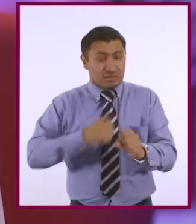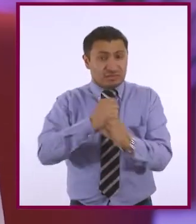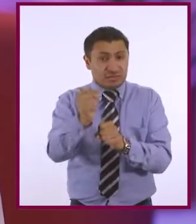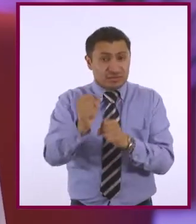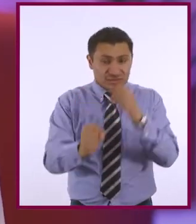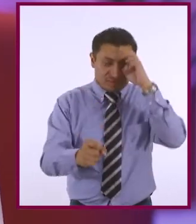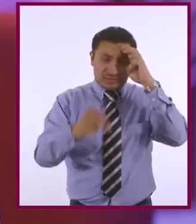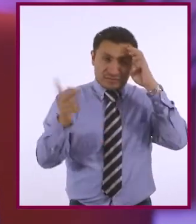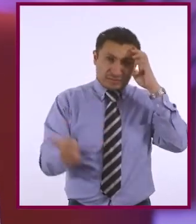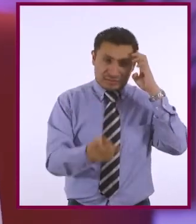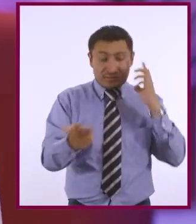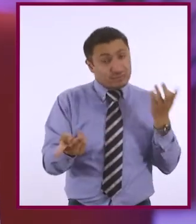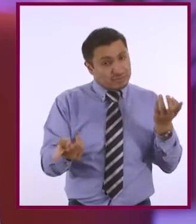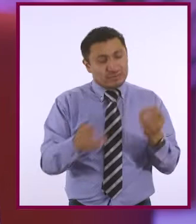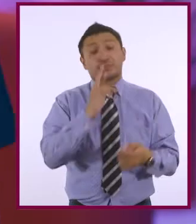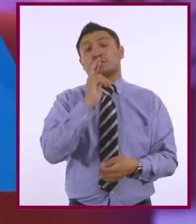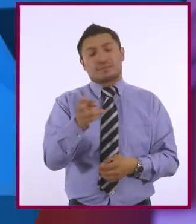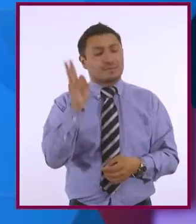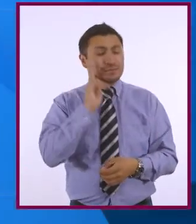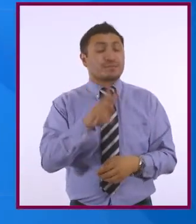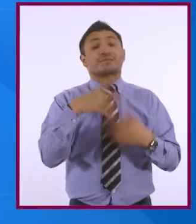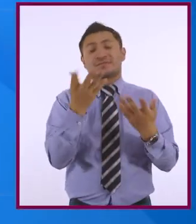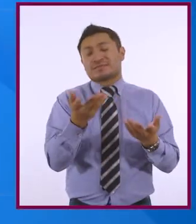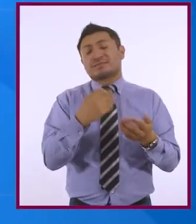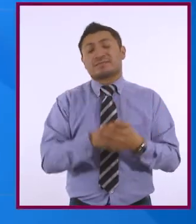otras preguntas, vamos con la siguiente información.